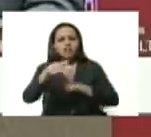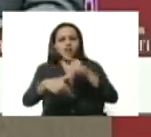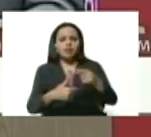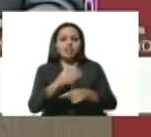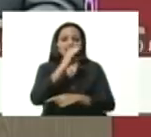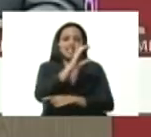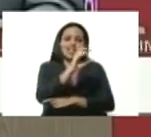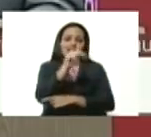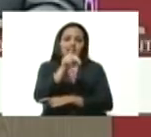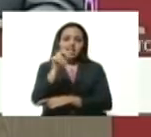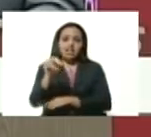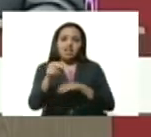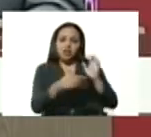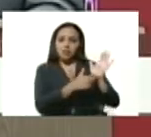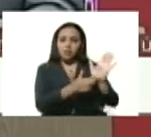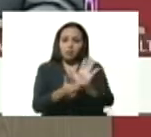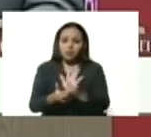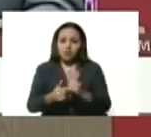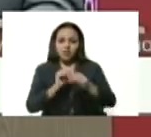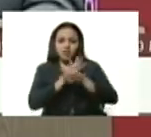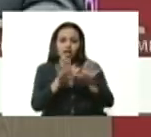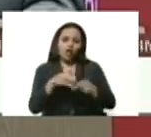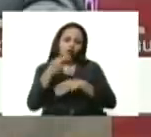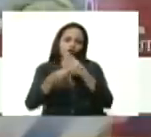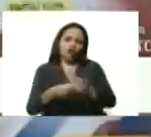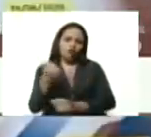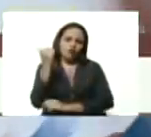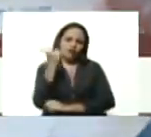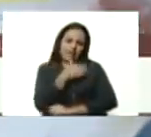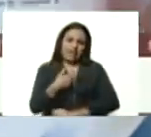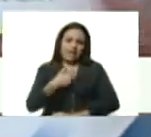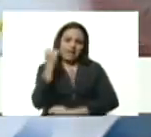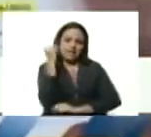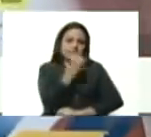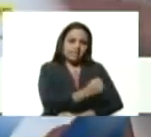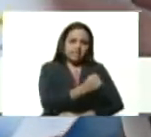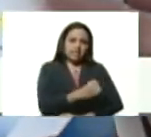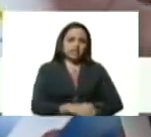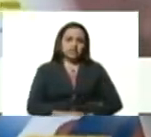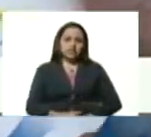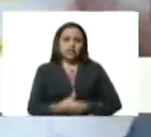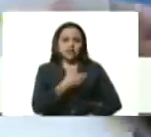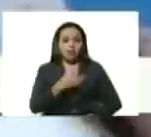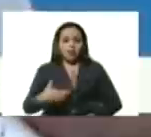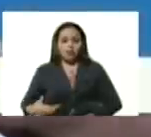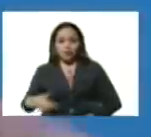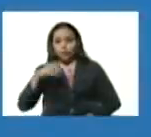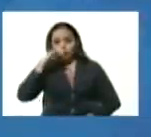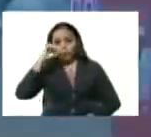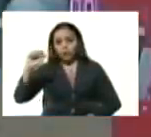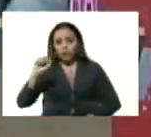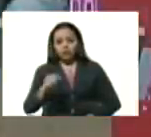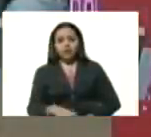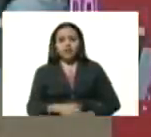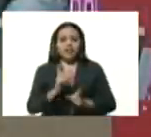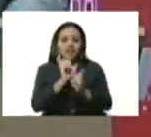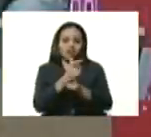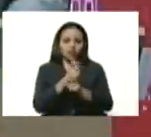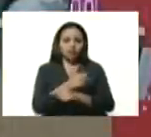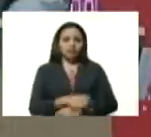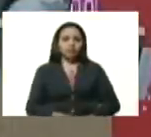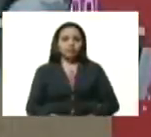publica detalles exclusivos del plan para asesinar a Maduro con drones en agosto. 8 meses después de que